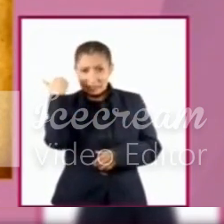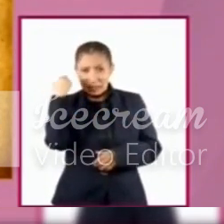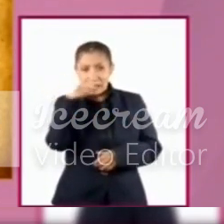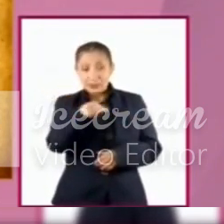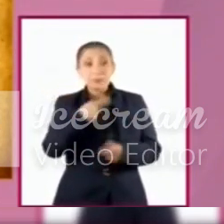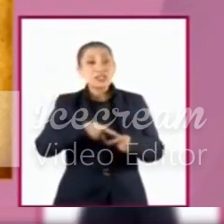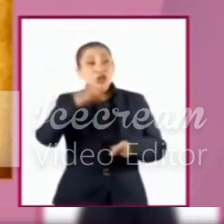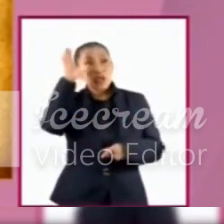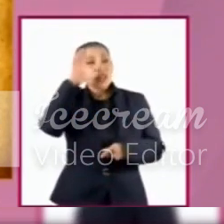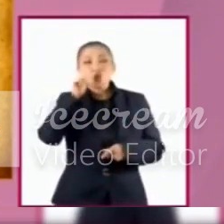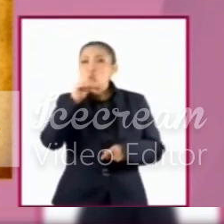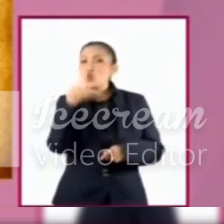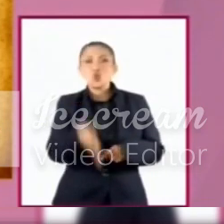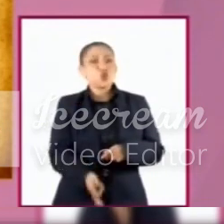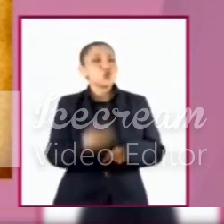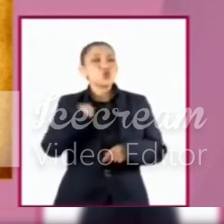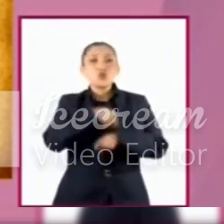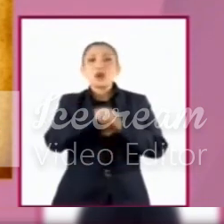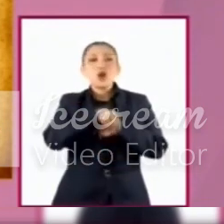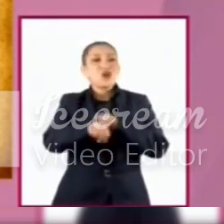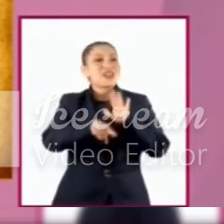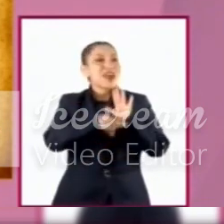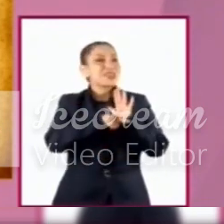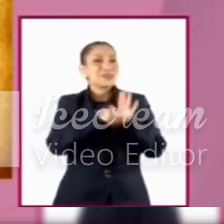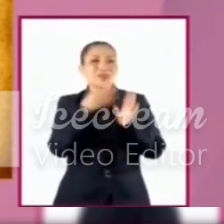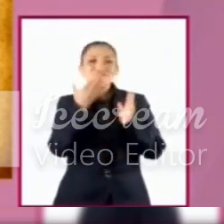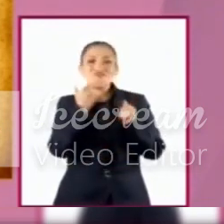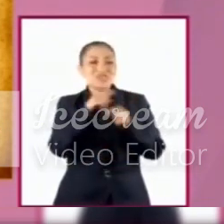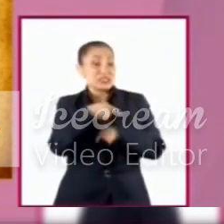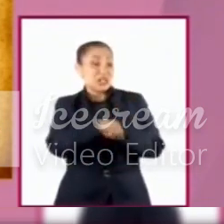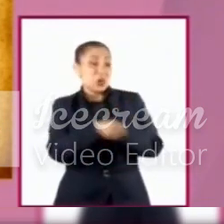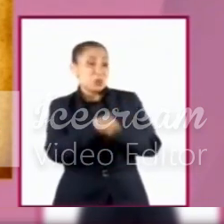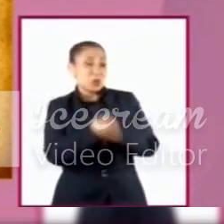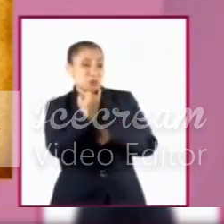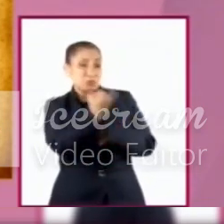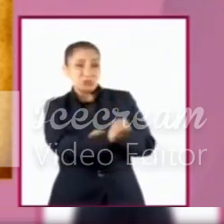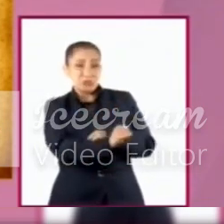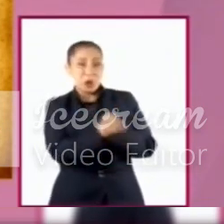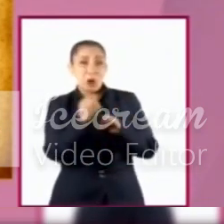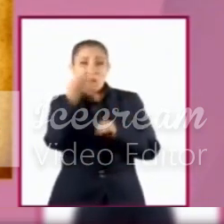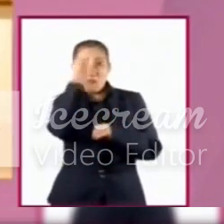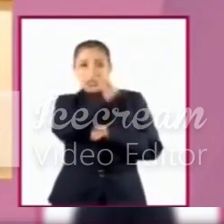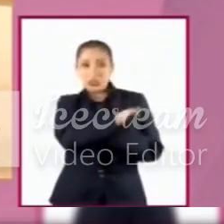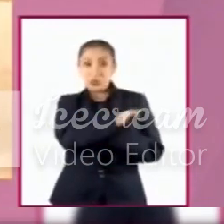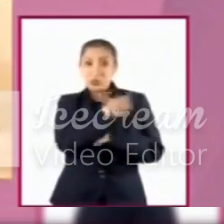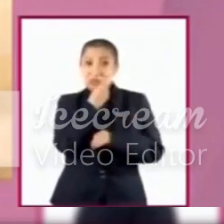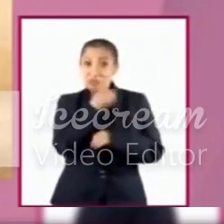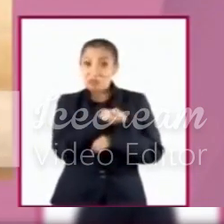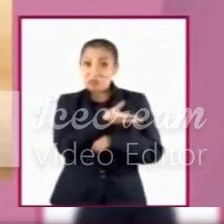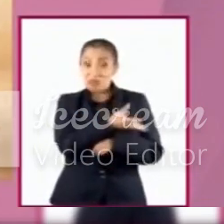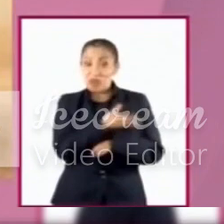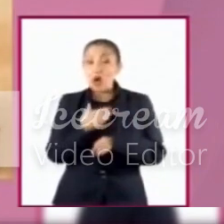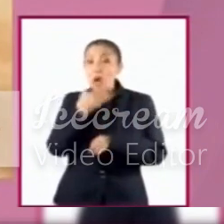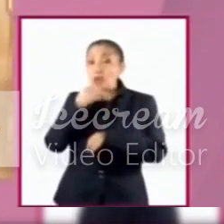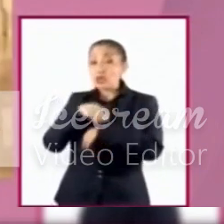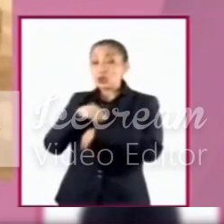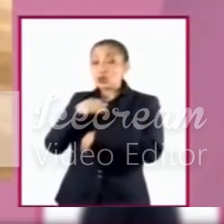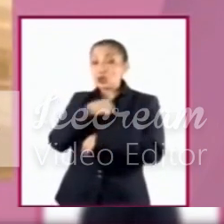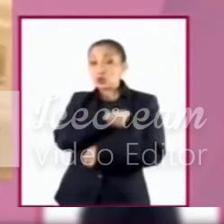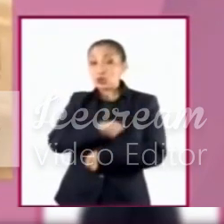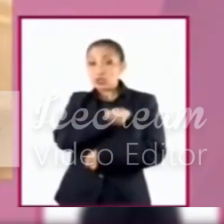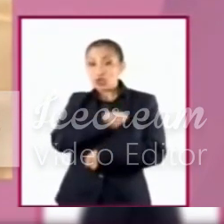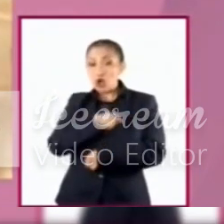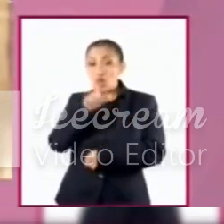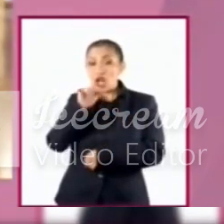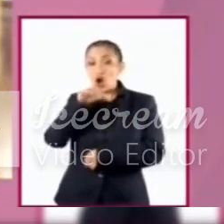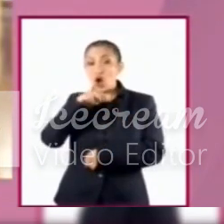época, los científicos no aceptaban los números negativos. Los llamaban números absurdos o falsos. Fue el suizo Leonhard Euler